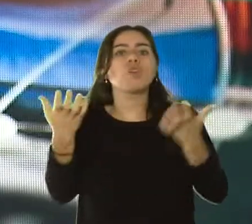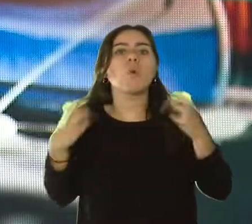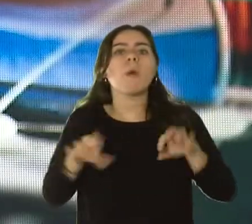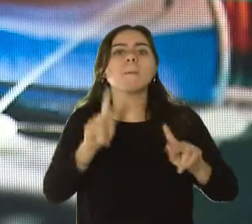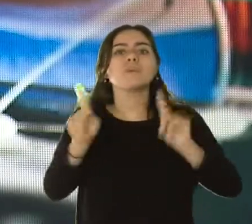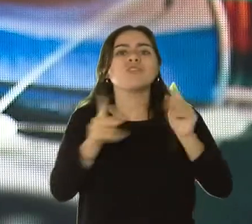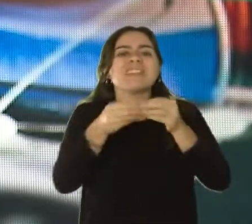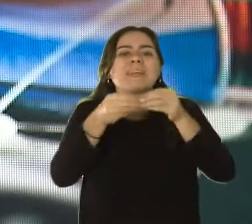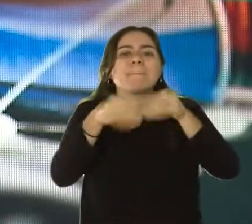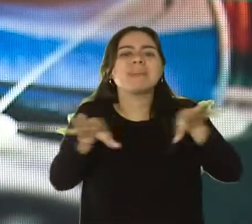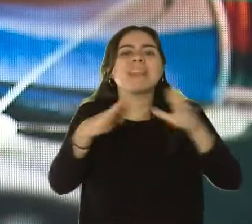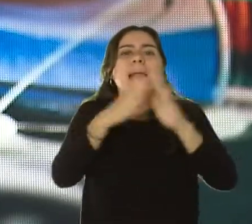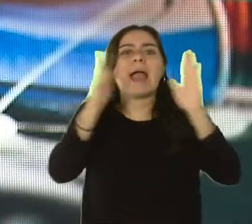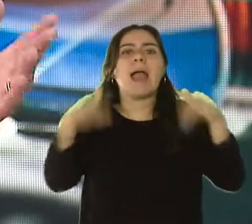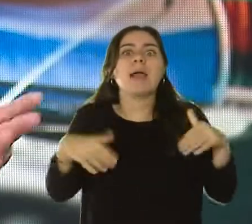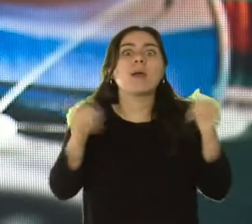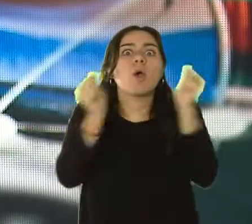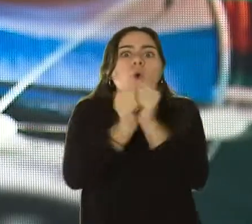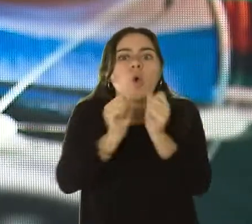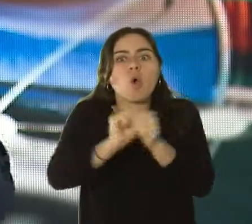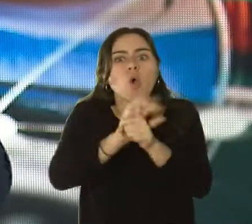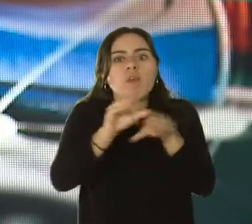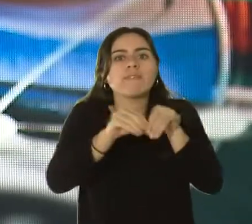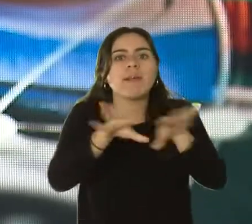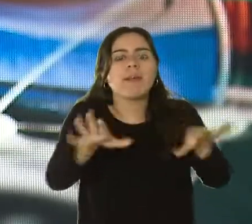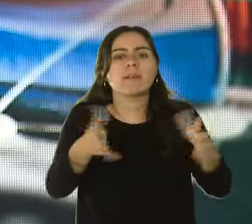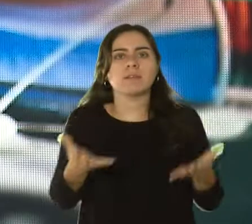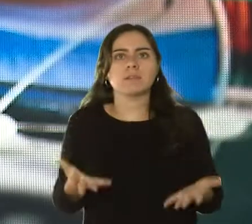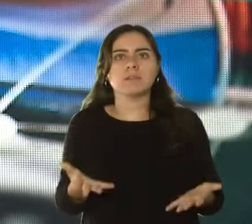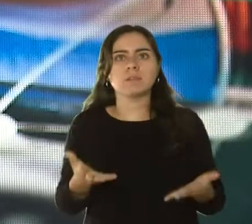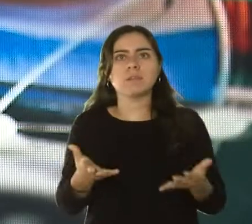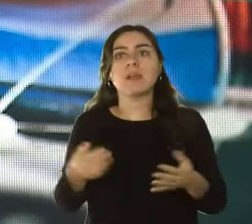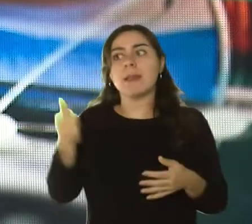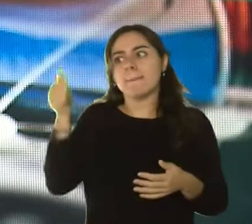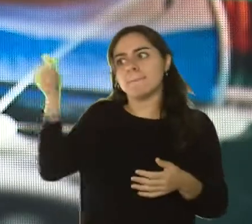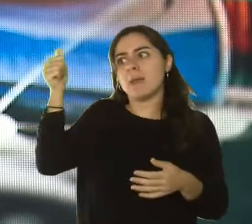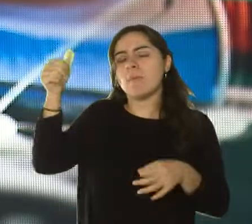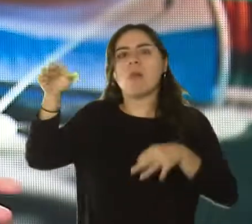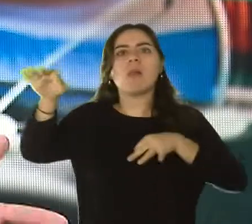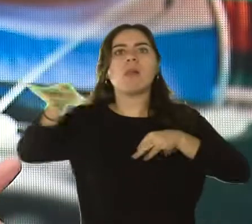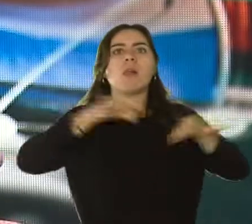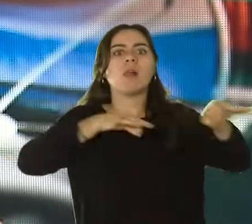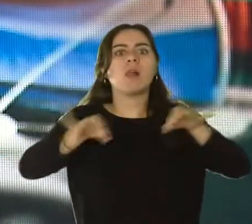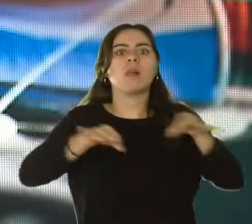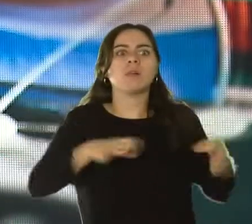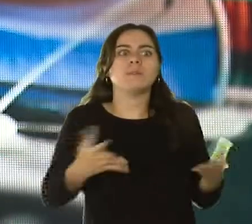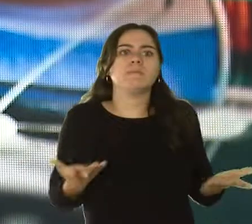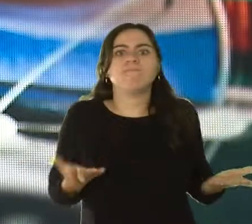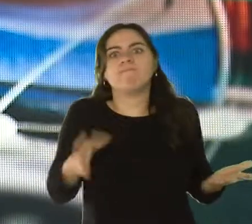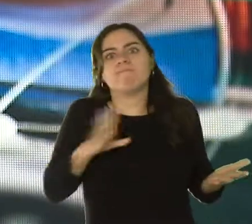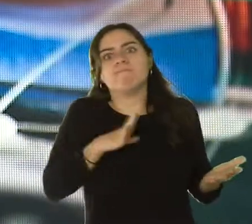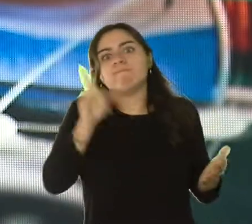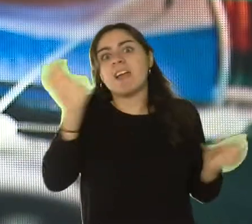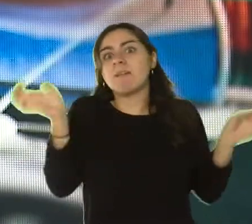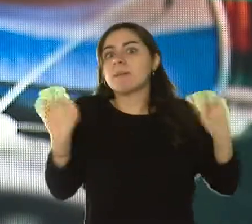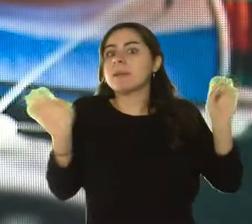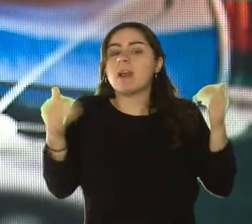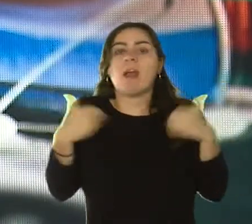pandemia. Y hace unas explicaciones que uno pensaría que son bien lógicas, pero las tienen que hacer porque están bajo un